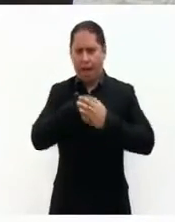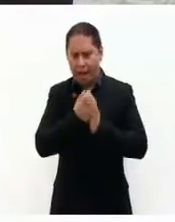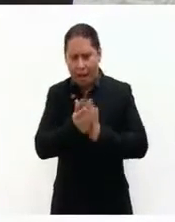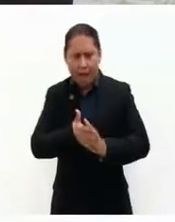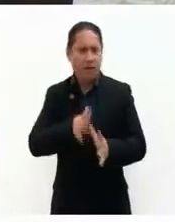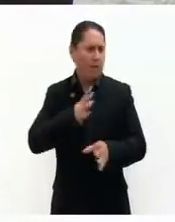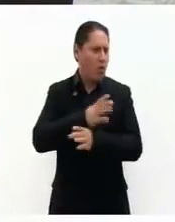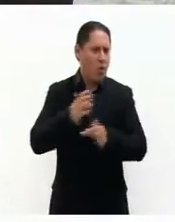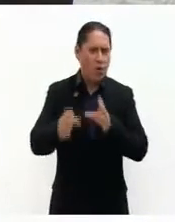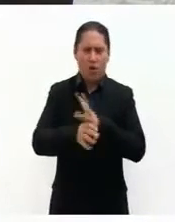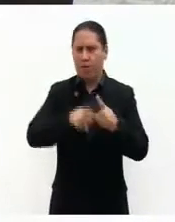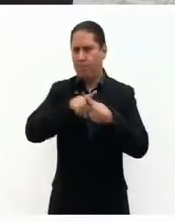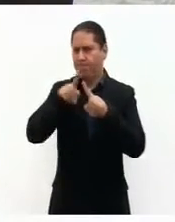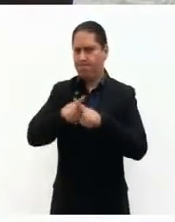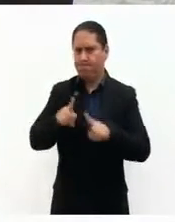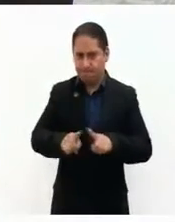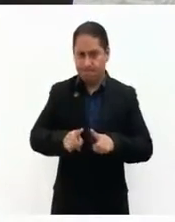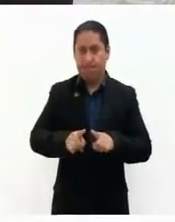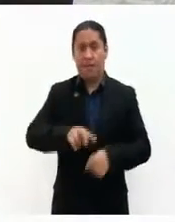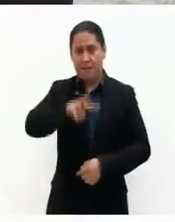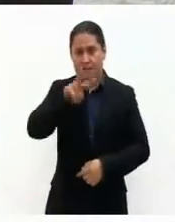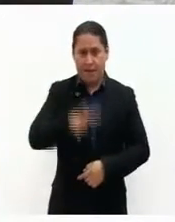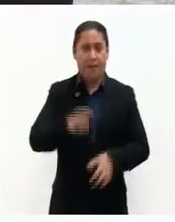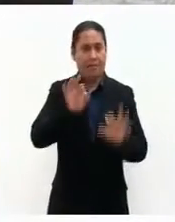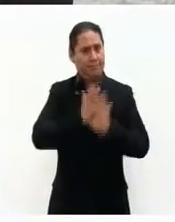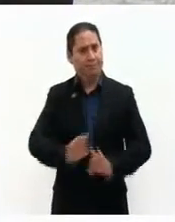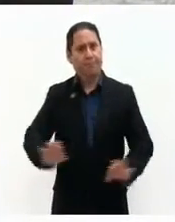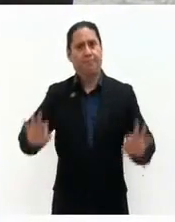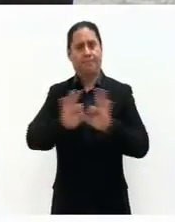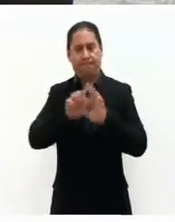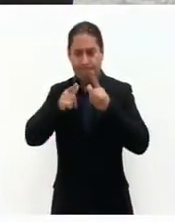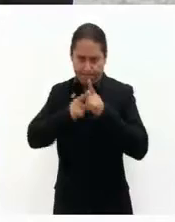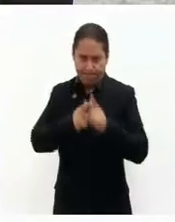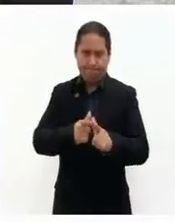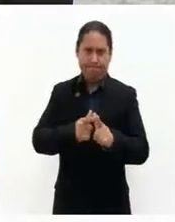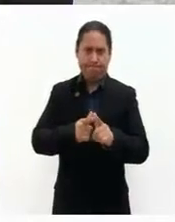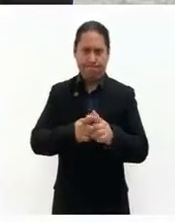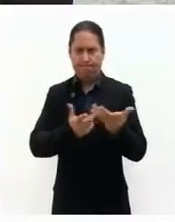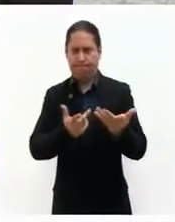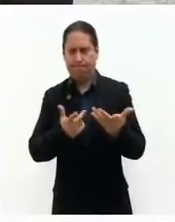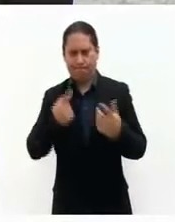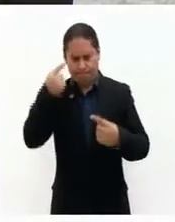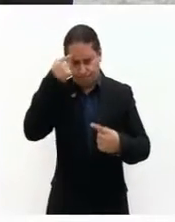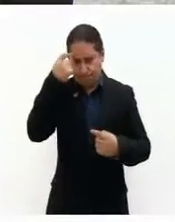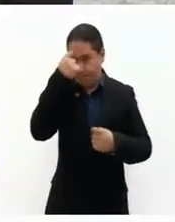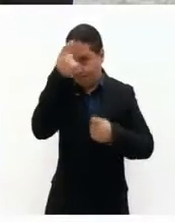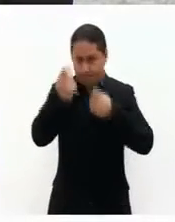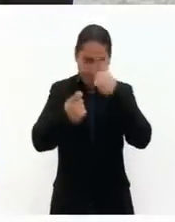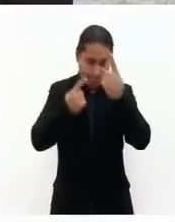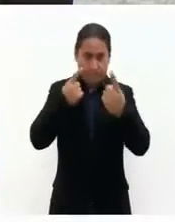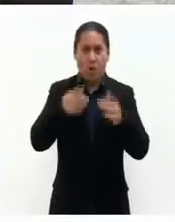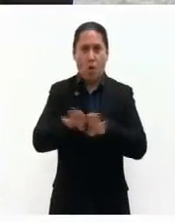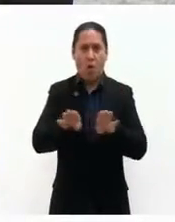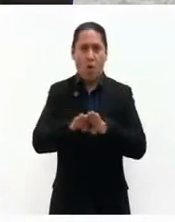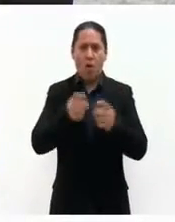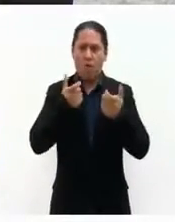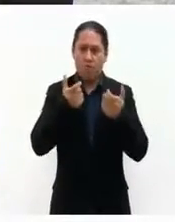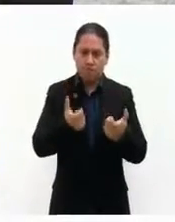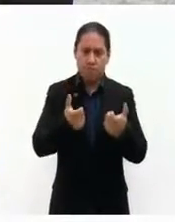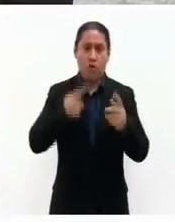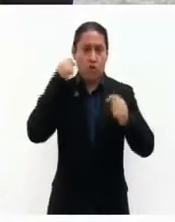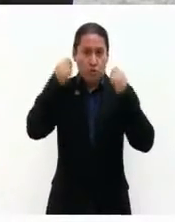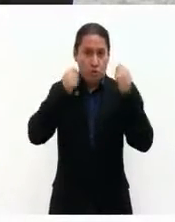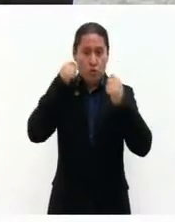salud. Ante esta realidad, es importante continuar diseñando e implementando políticas de recuperación económica del